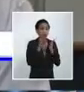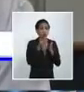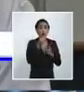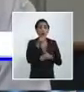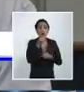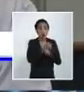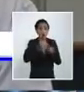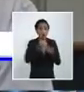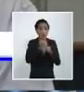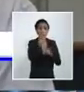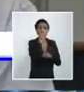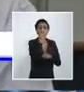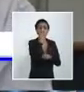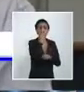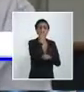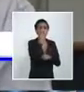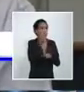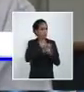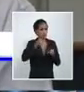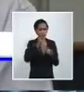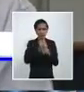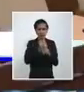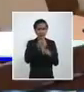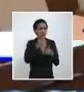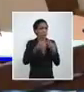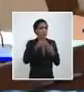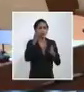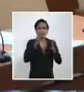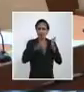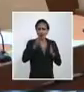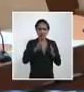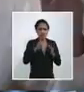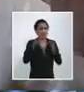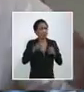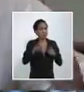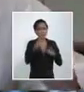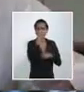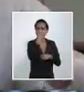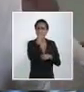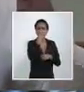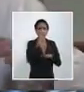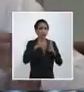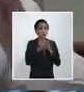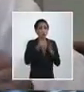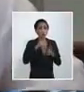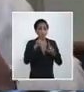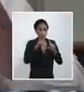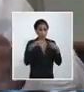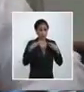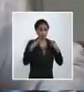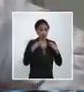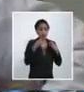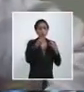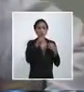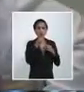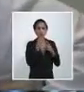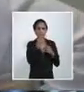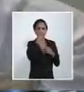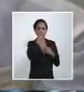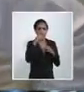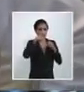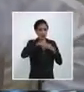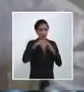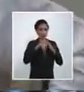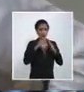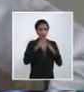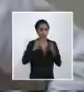use. En la fase en que estemos, ayuda. Aquí todo el mundo tiene un pedacito de tela para en la casa hacerse. Y eso es parte también del trabajo que tienen que hacer